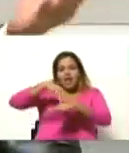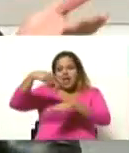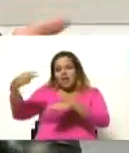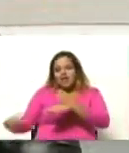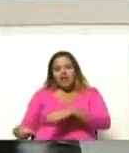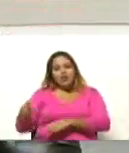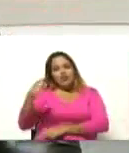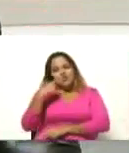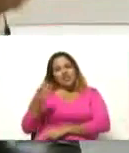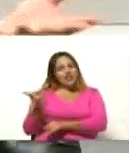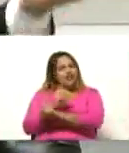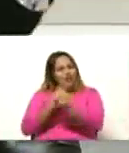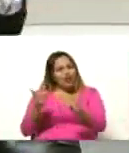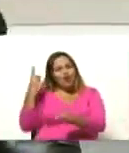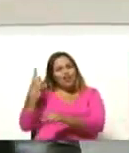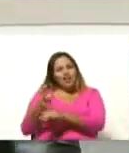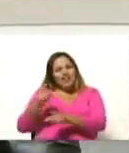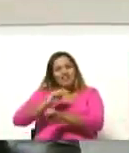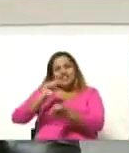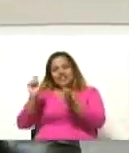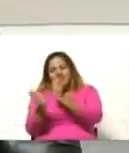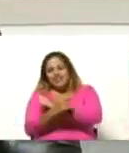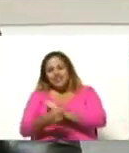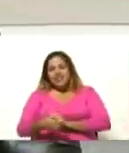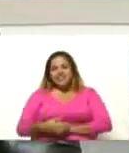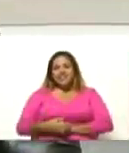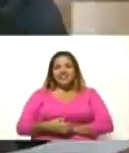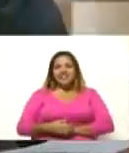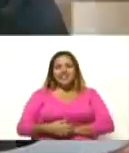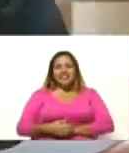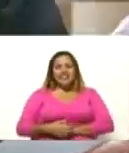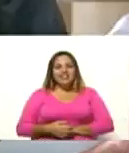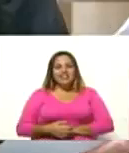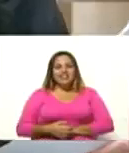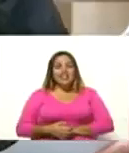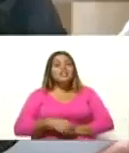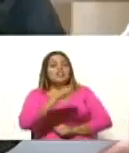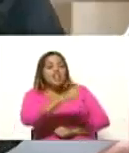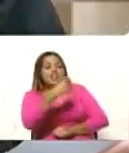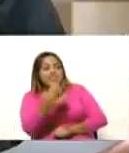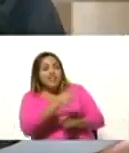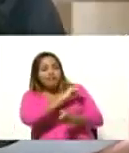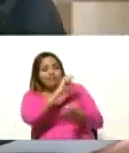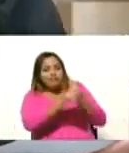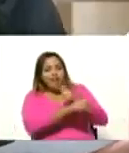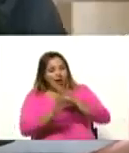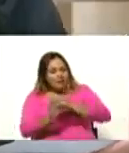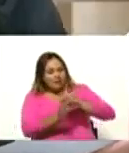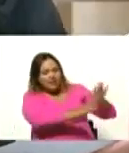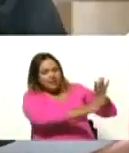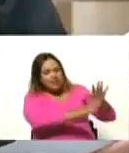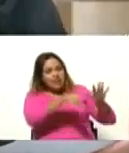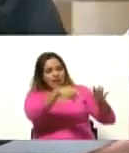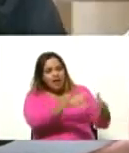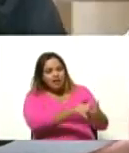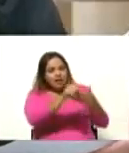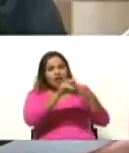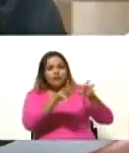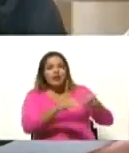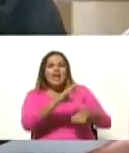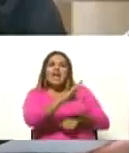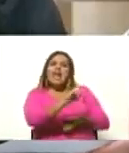tú no. Tienen que renovarse. Deben renovarse y apartarse. Aquí los liderazgos emergentes son